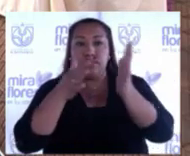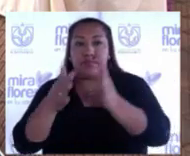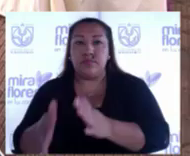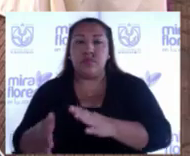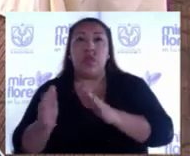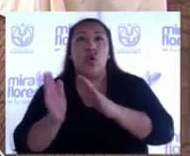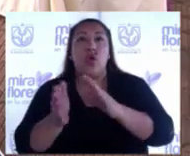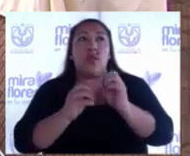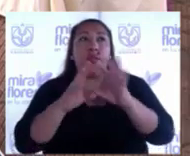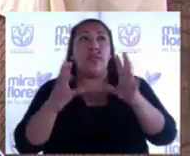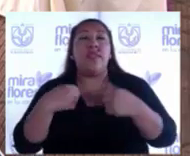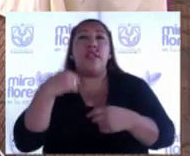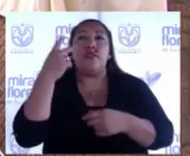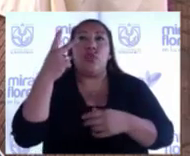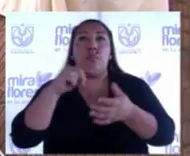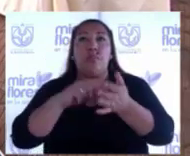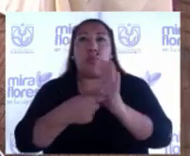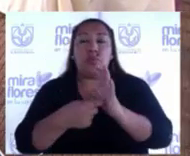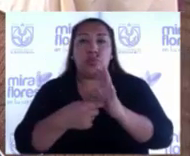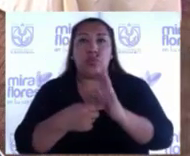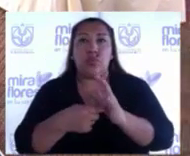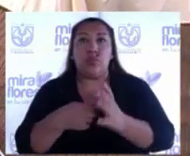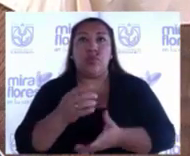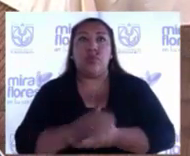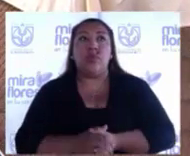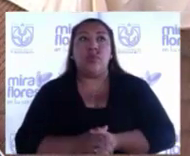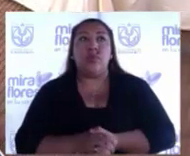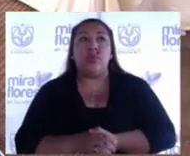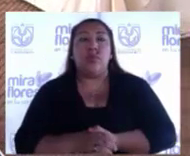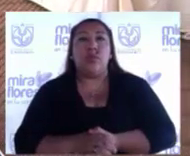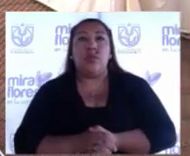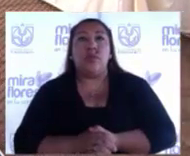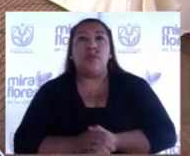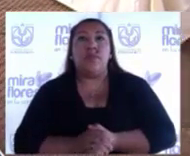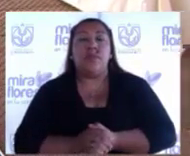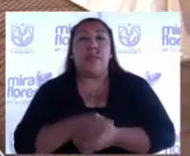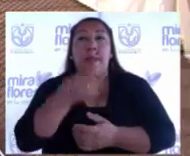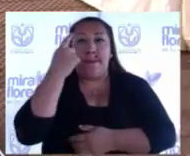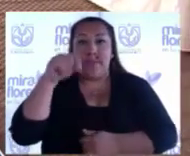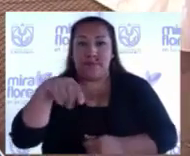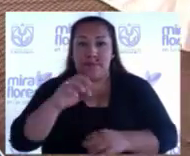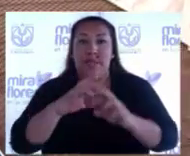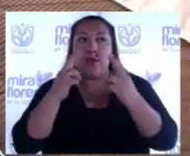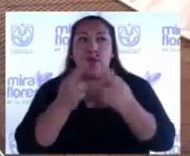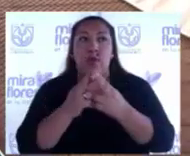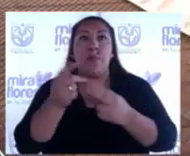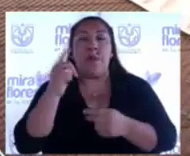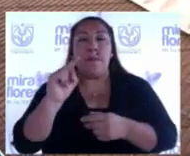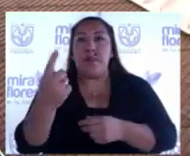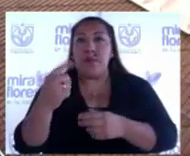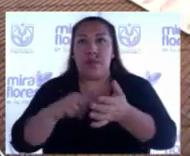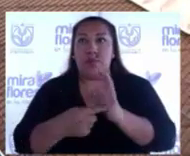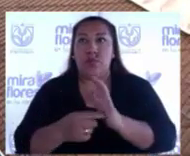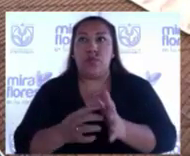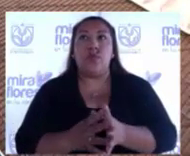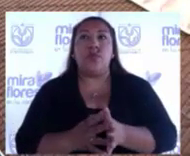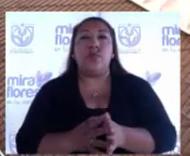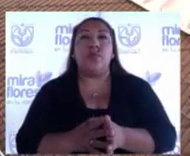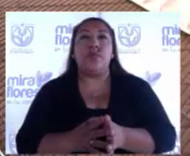es orden del día. Tenemos dos puntos en lo que es la orden del día para esta sesión. Vamos al primer punto,